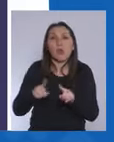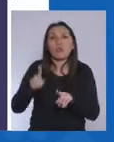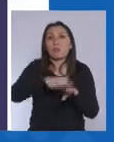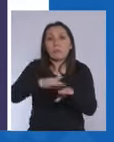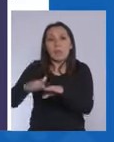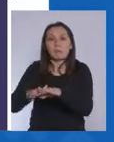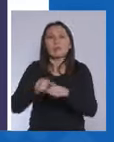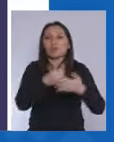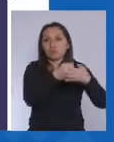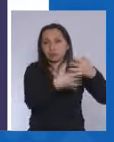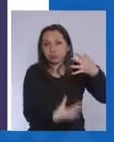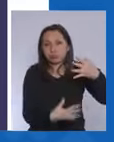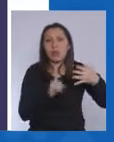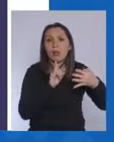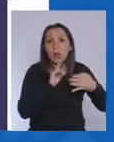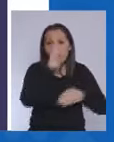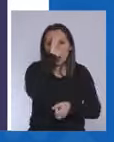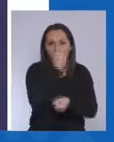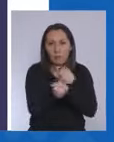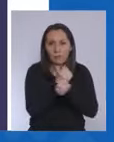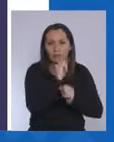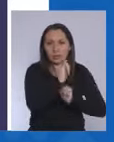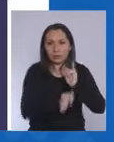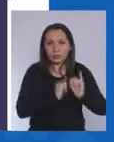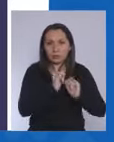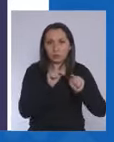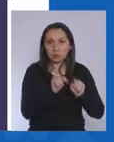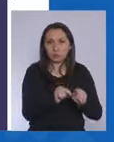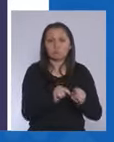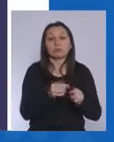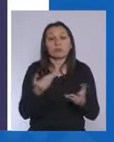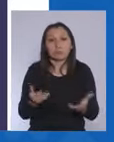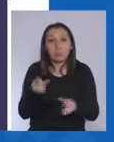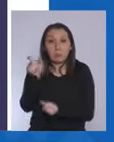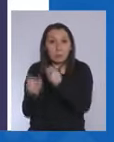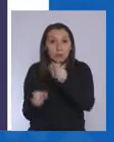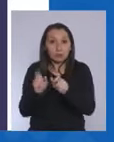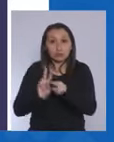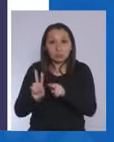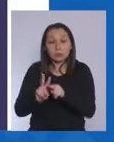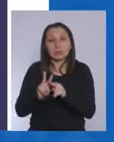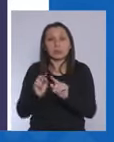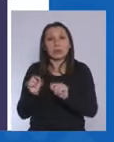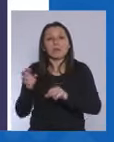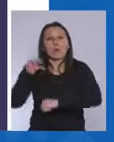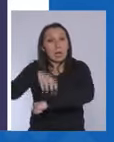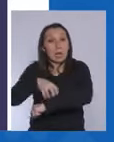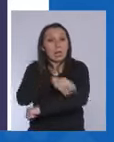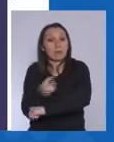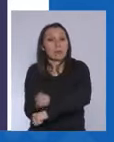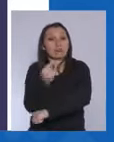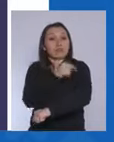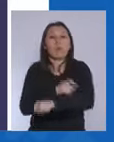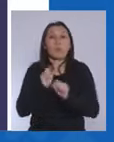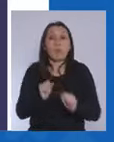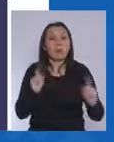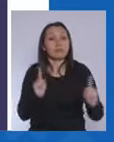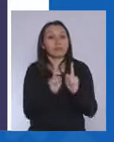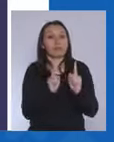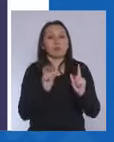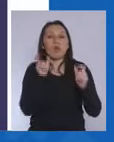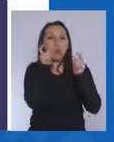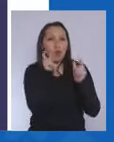permisos que se encuentran hoy día en comisaría virtual todas las personas que realicen estos traslados podrán ser fiscalizados en